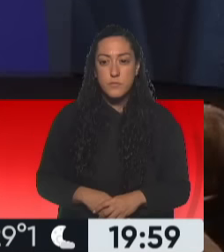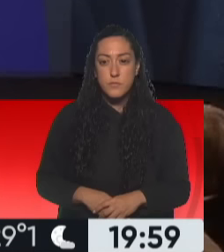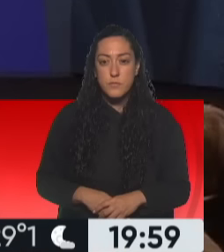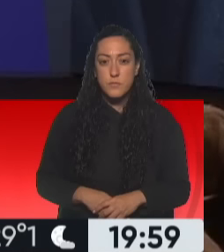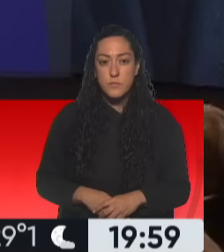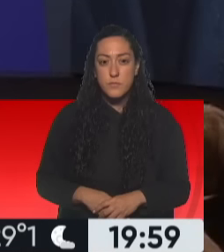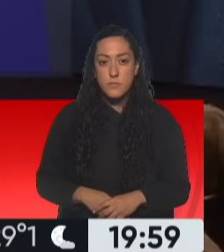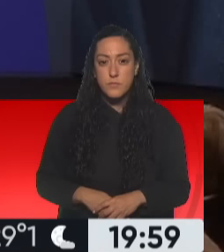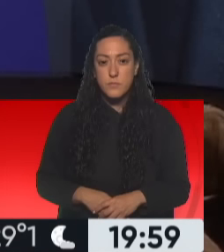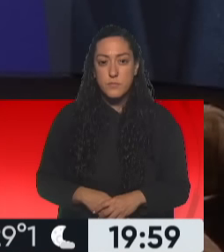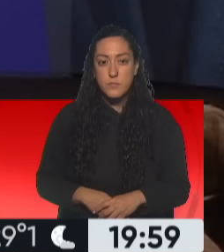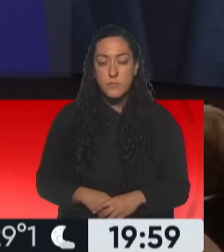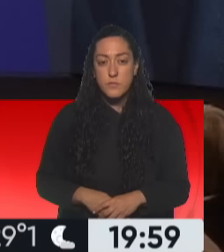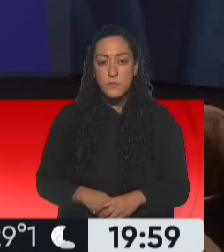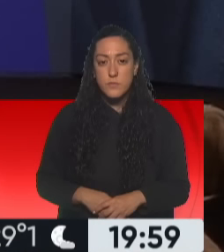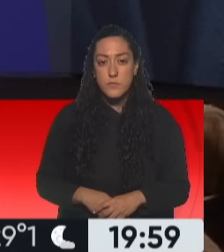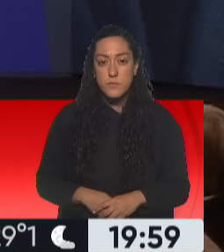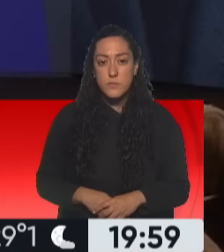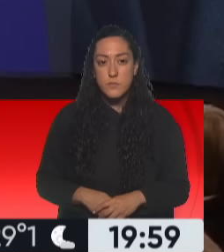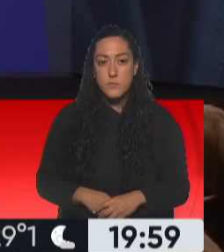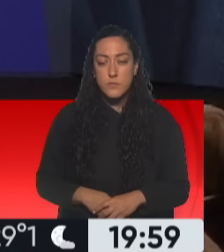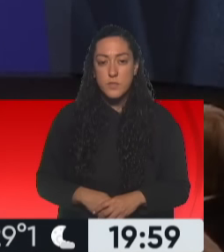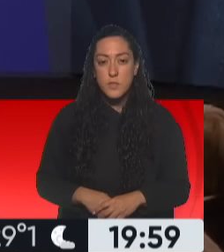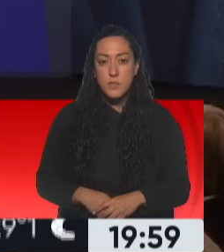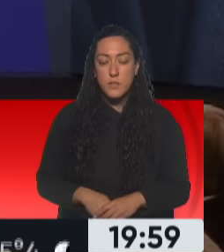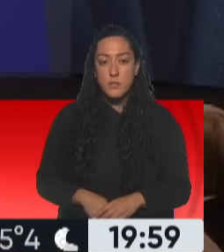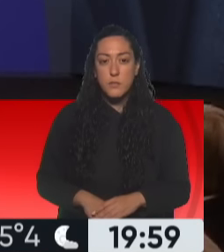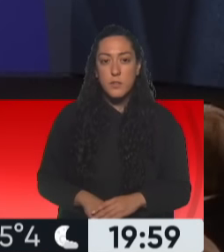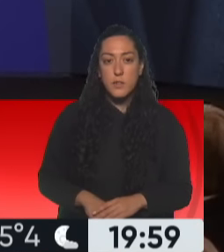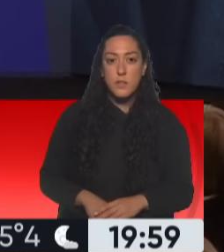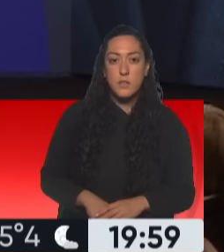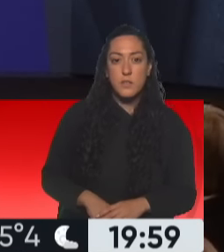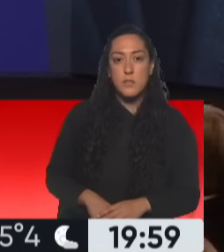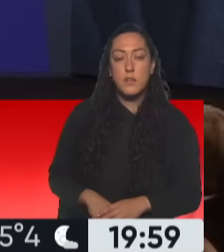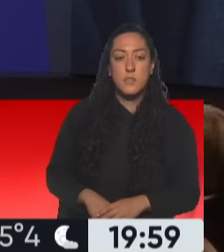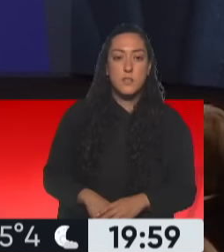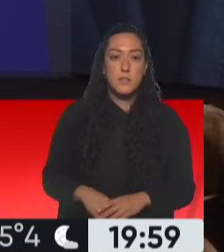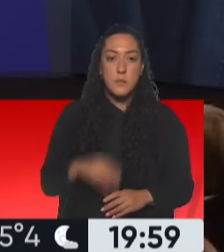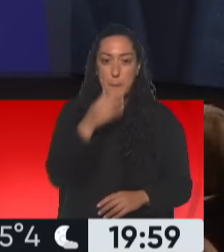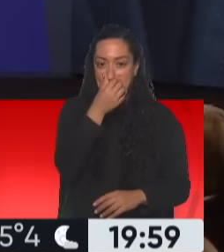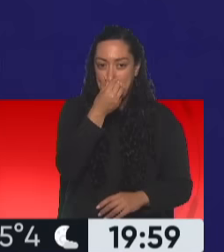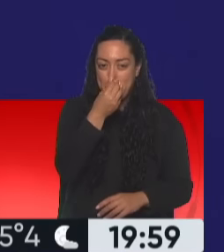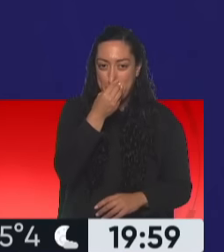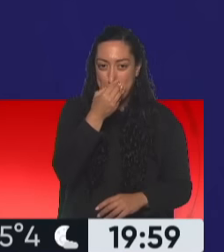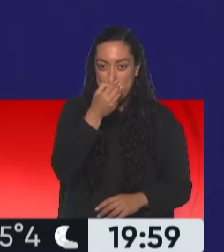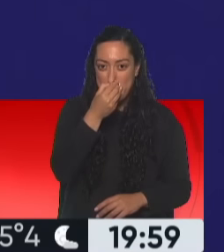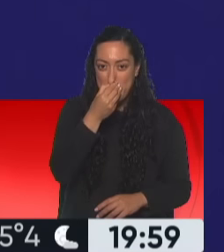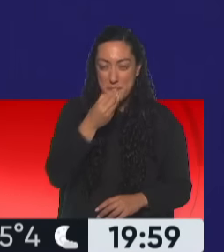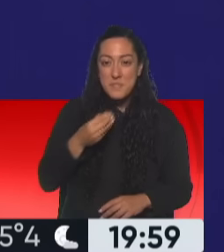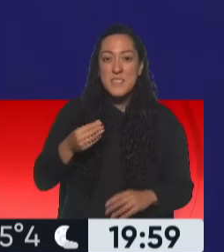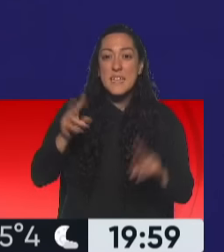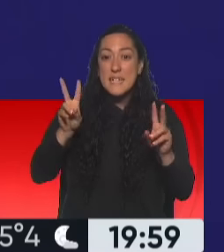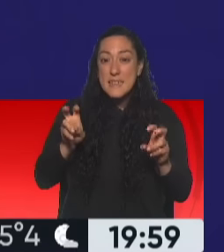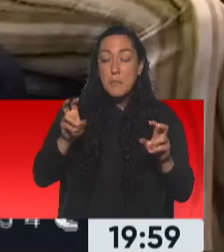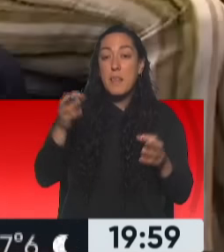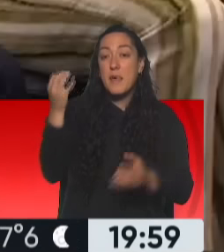Digo, lo que veo en materia, digamos, de análisis macro, ¿sí?, es malo, pero lo que veo en términos de análisis